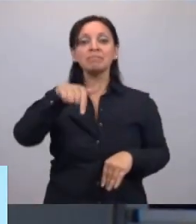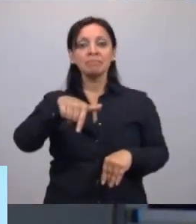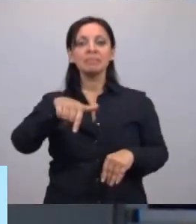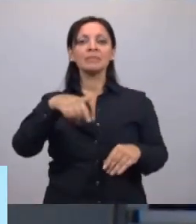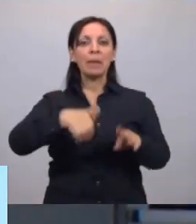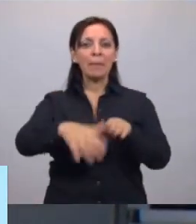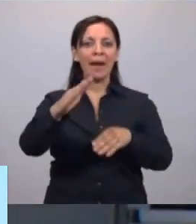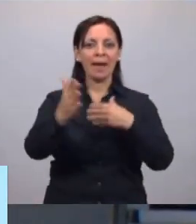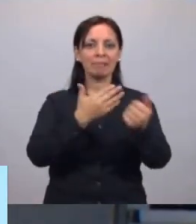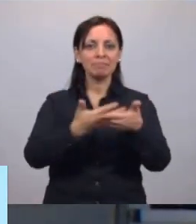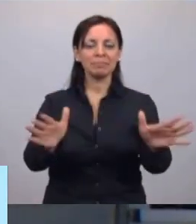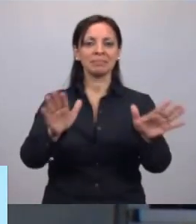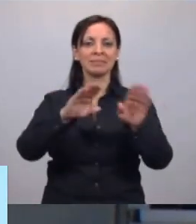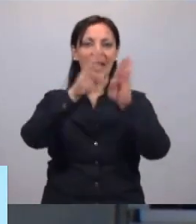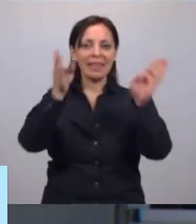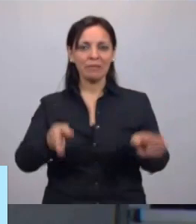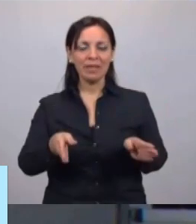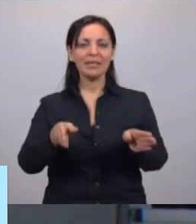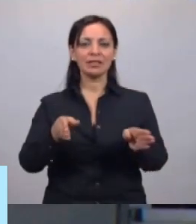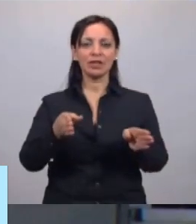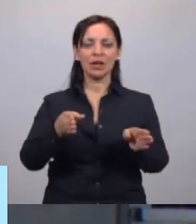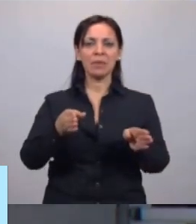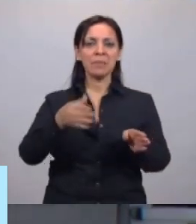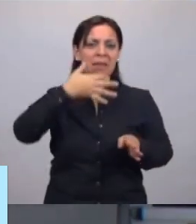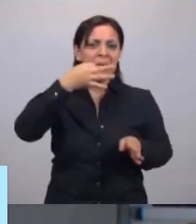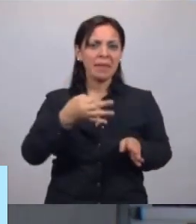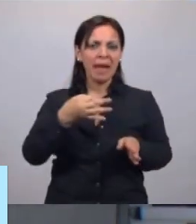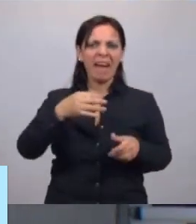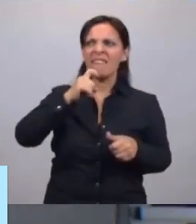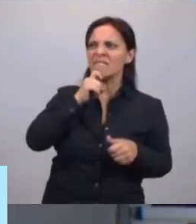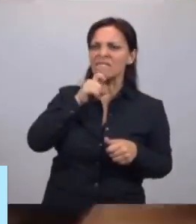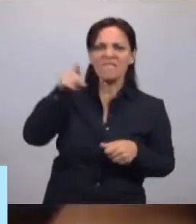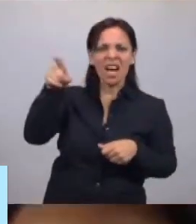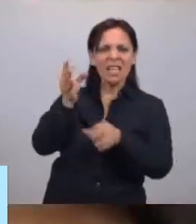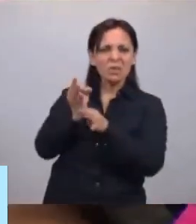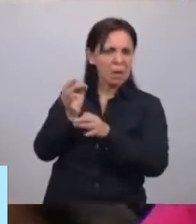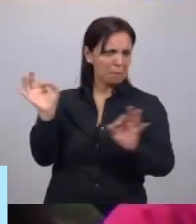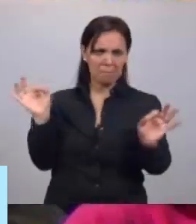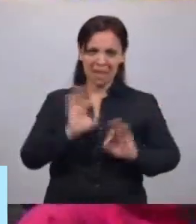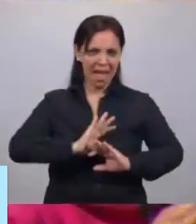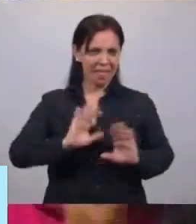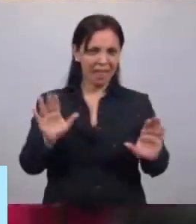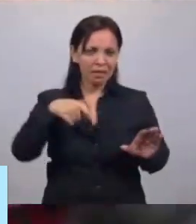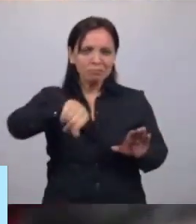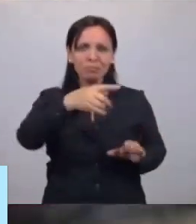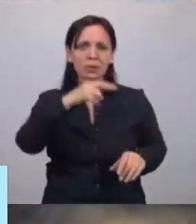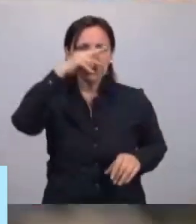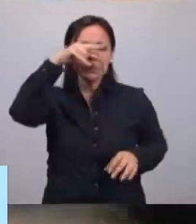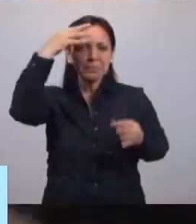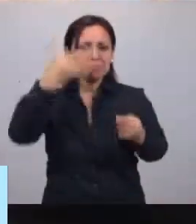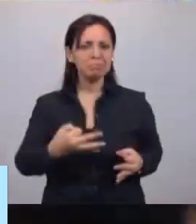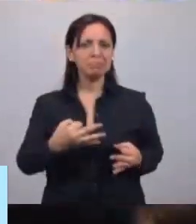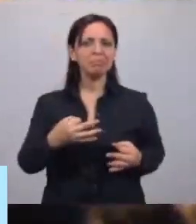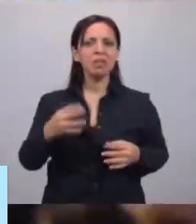que tienen un edificio que no tiene nada que envidiarle a la más linda de las escuelas privadas de la provincia